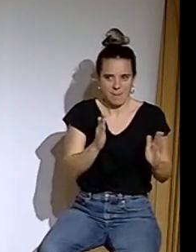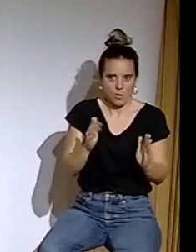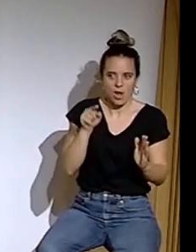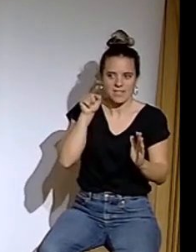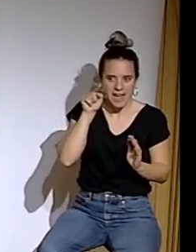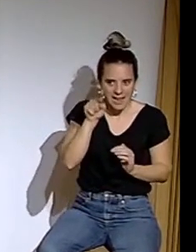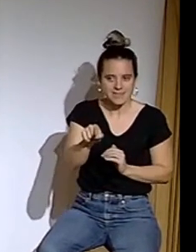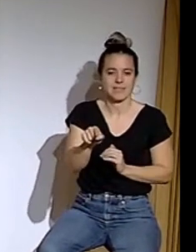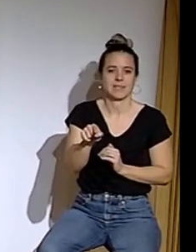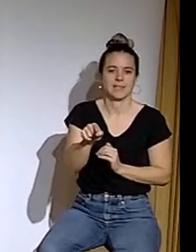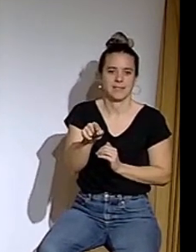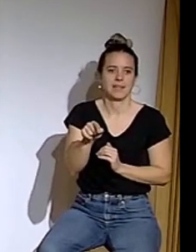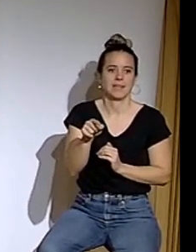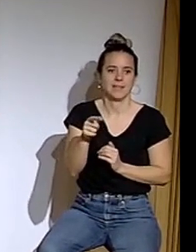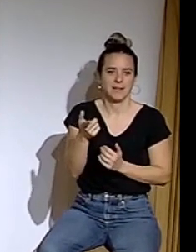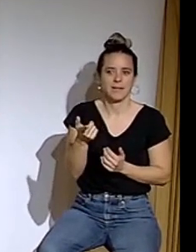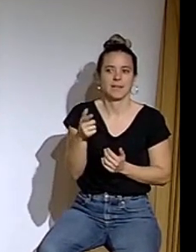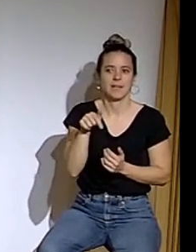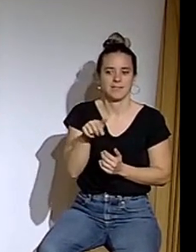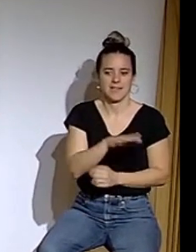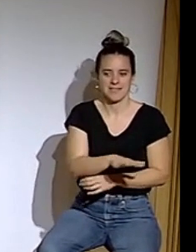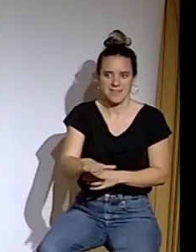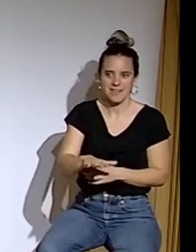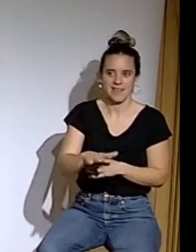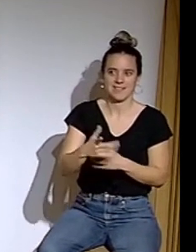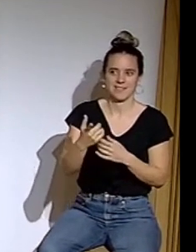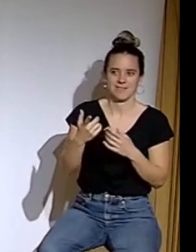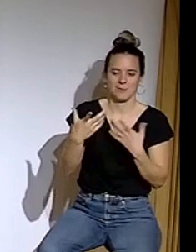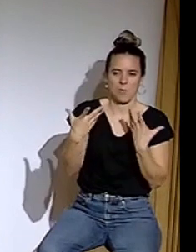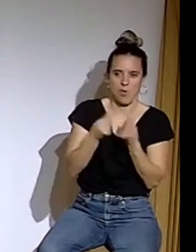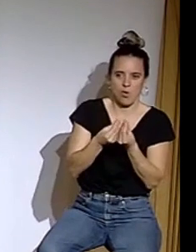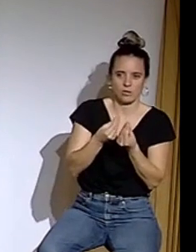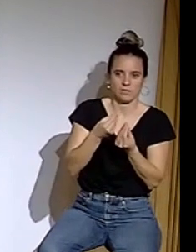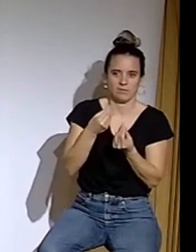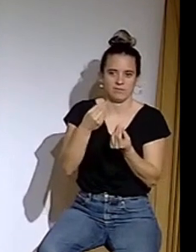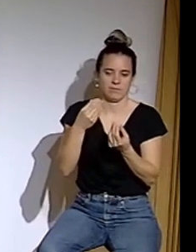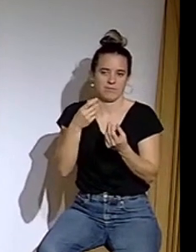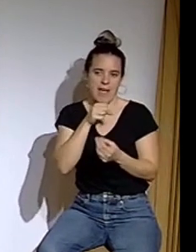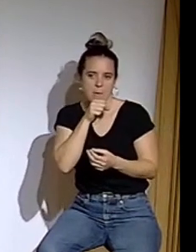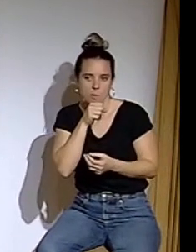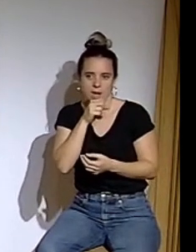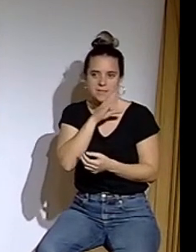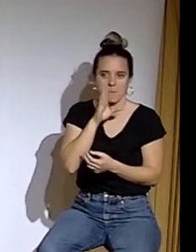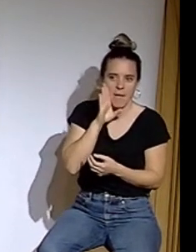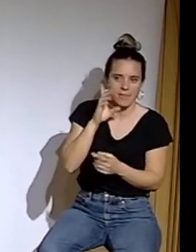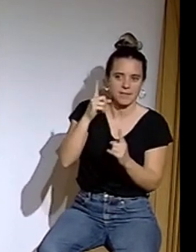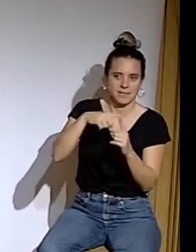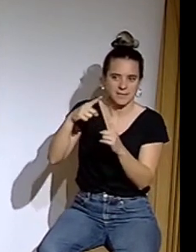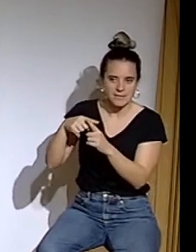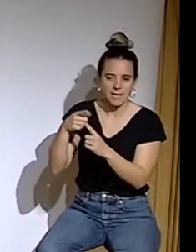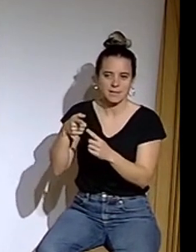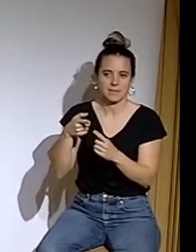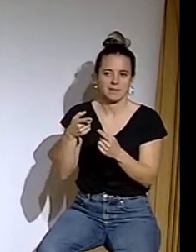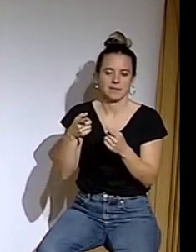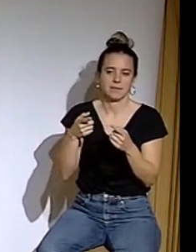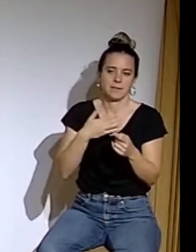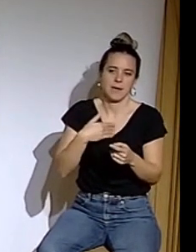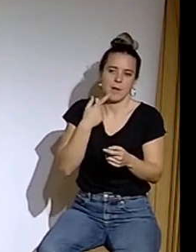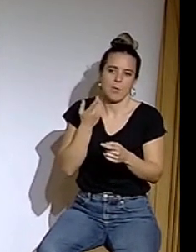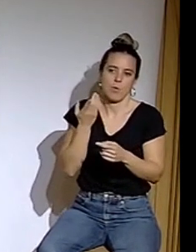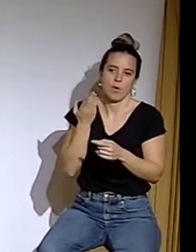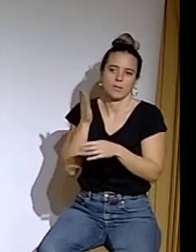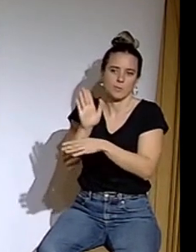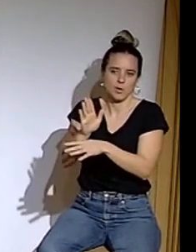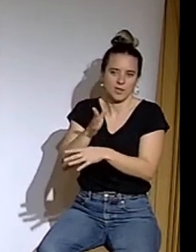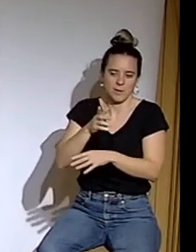niñas se van a encontrar con esas abuelas con esas madres con esas tías no Entonces era un poco expresar este proceso personal en el